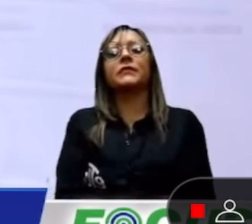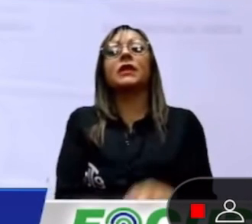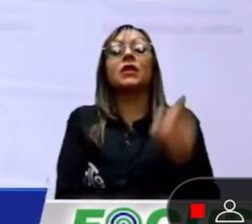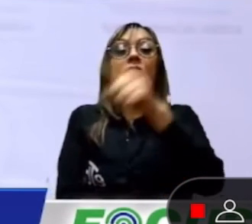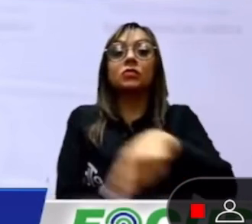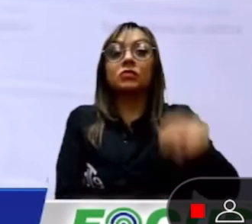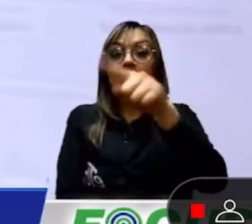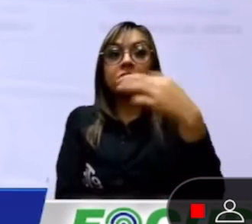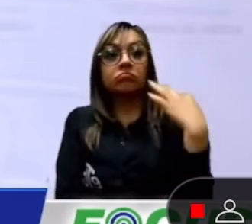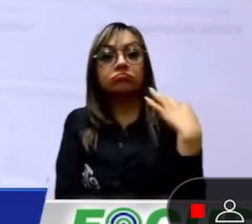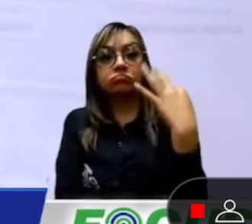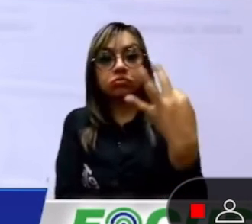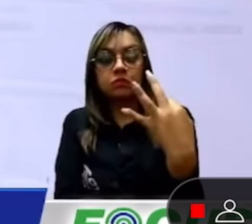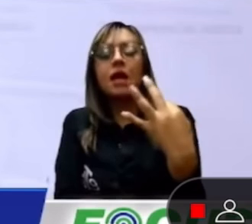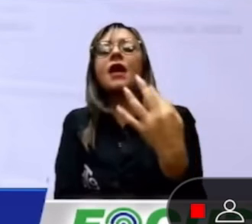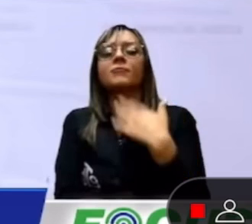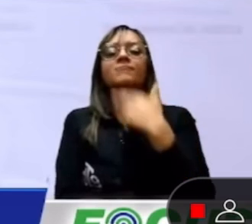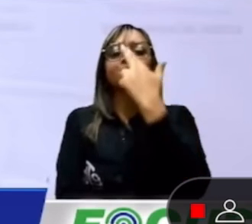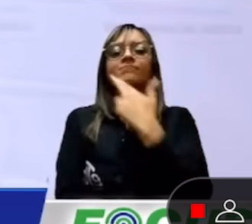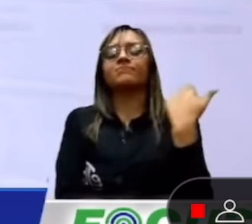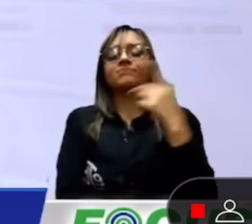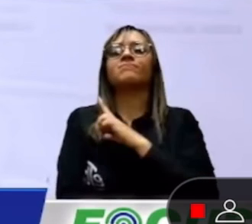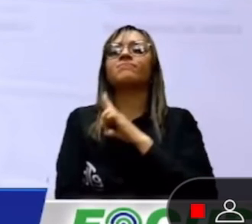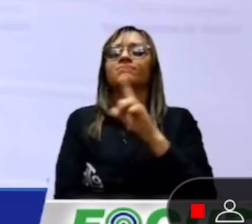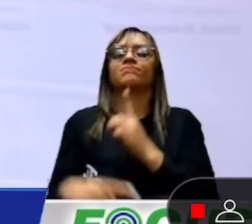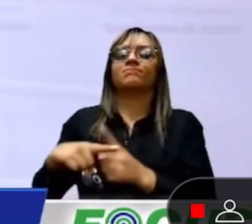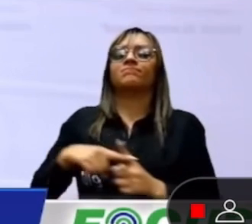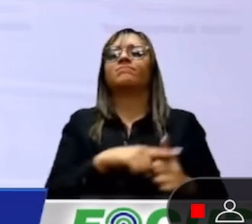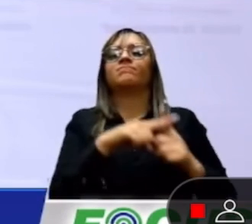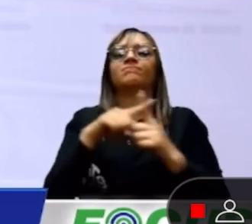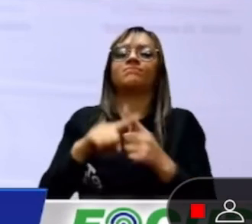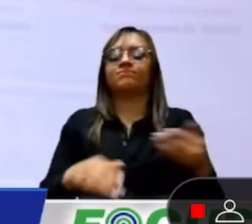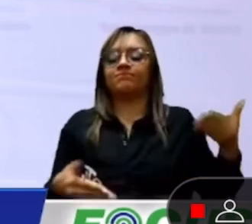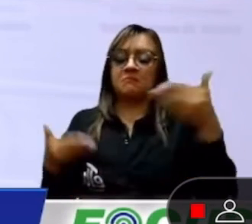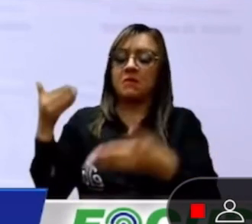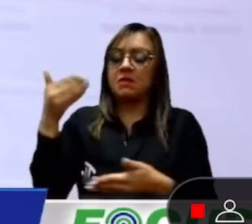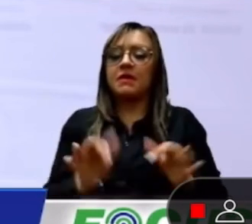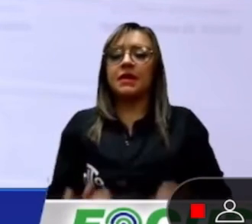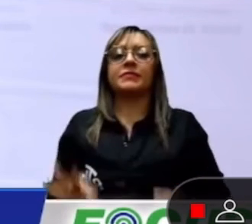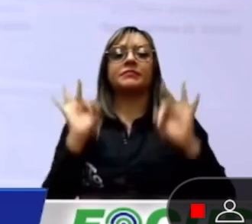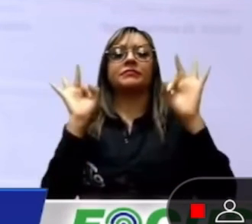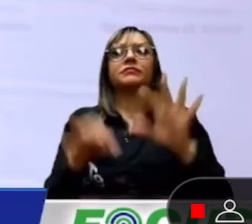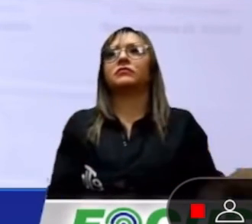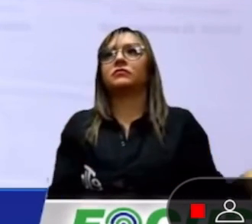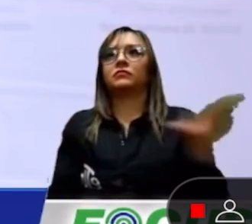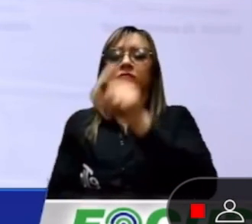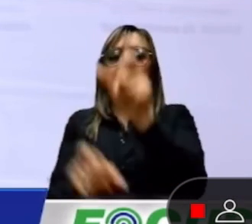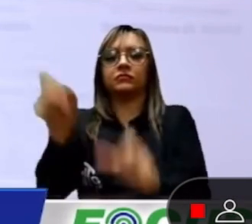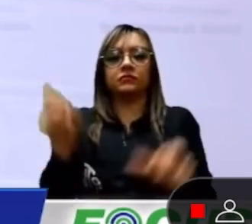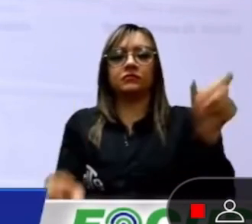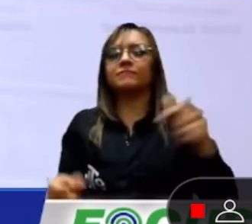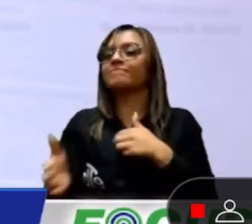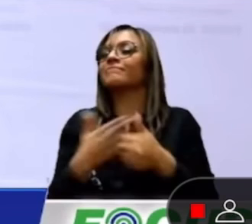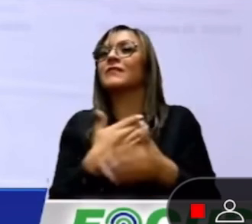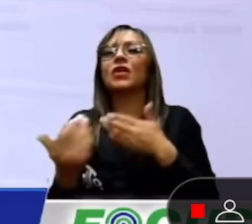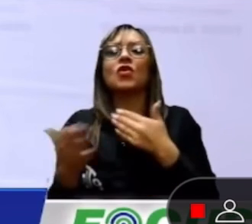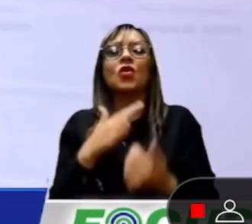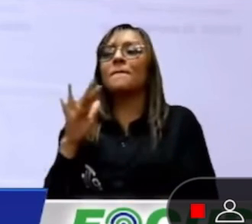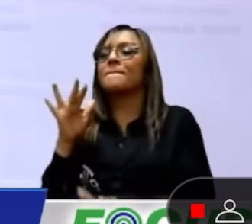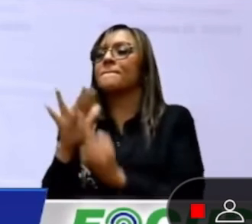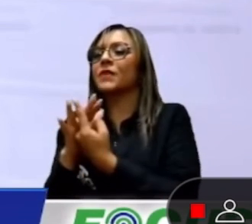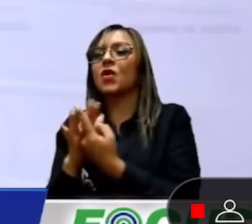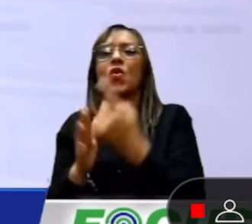consideran me comprometo con ustedes a liderar una procuraduría que genere plenas garantías a todos los colombianos sin importar su